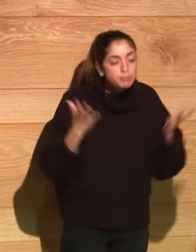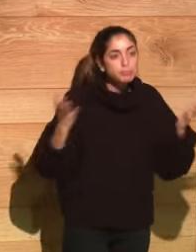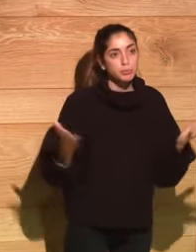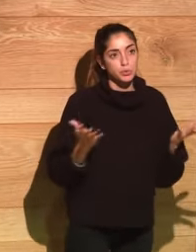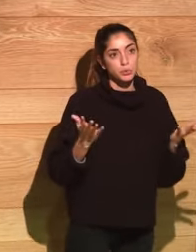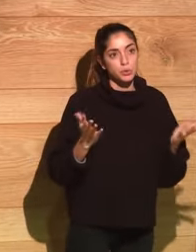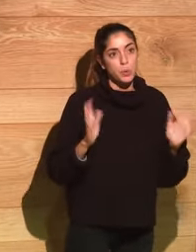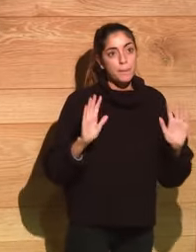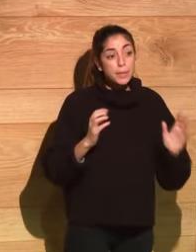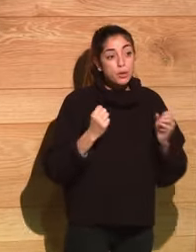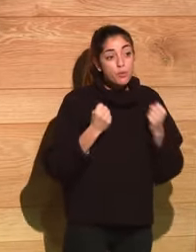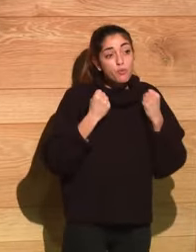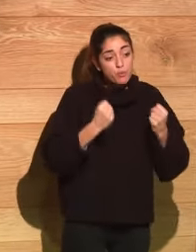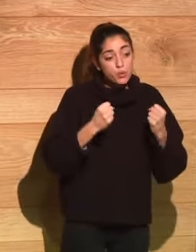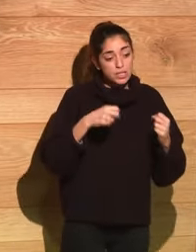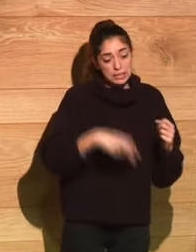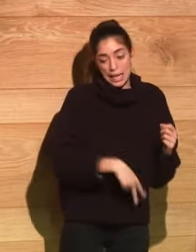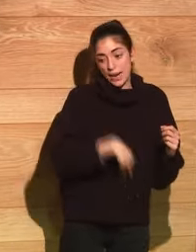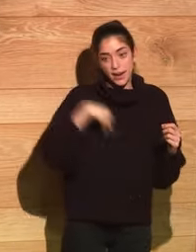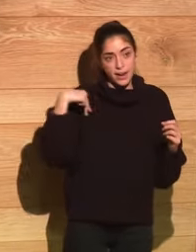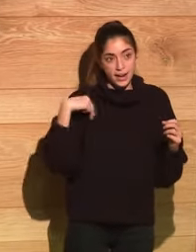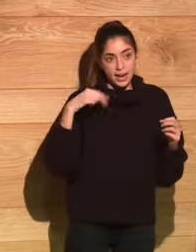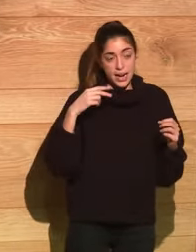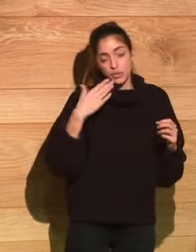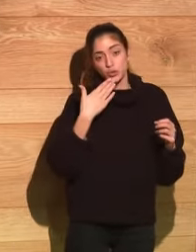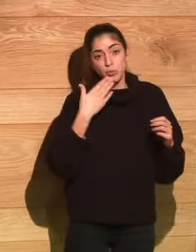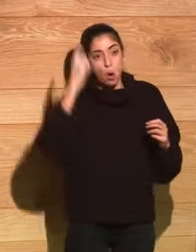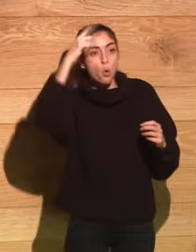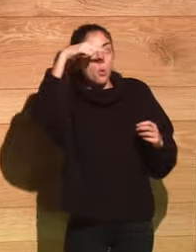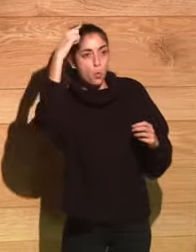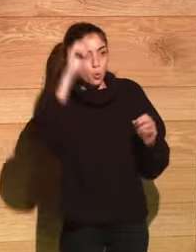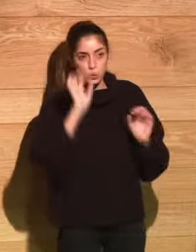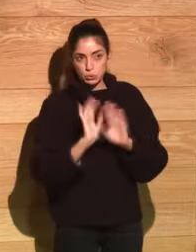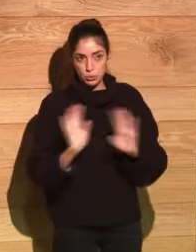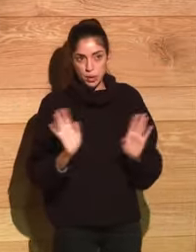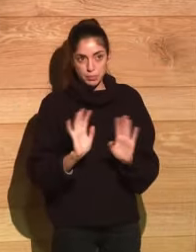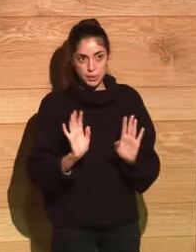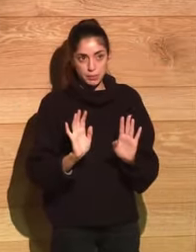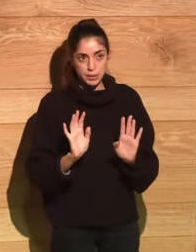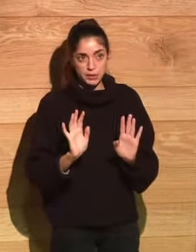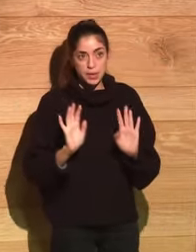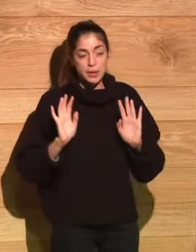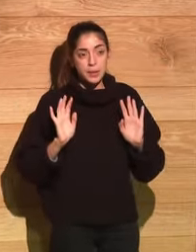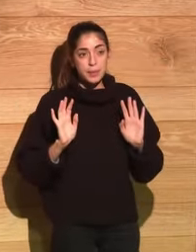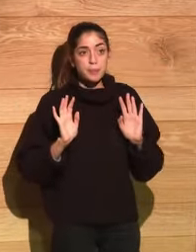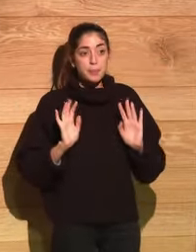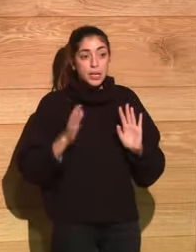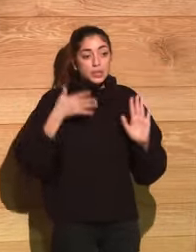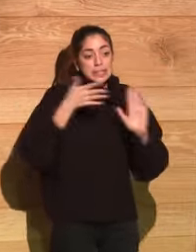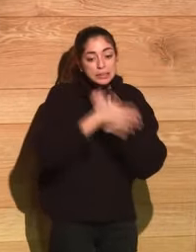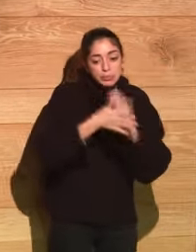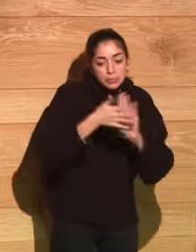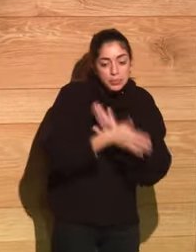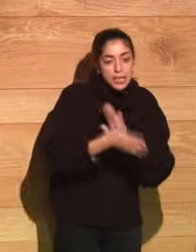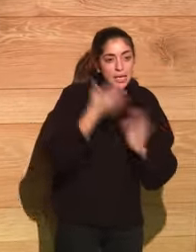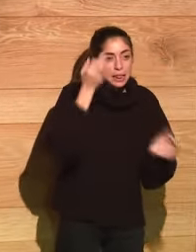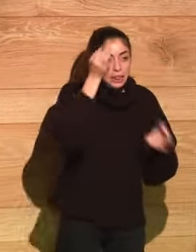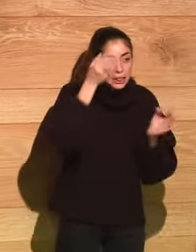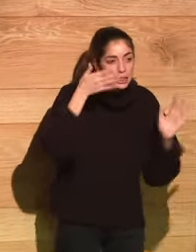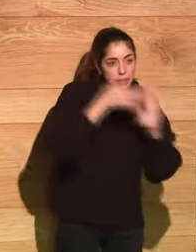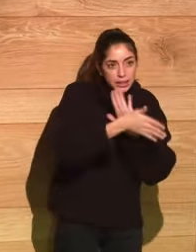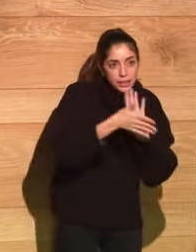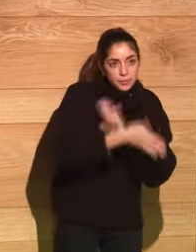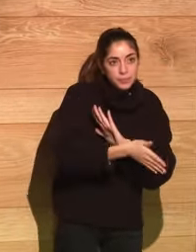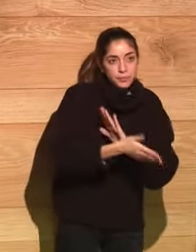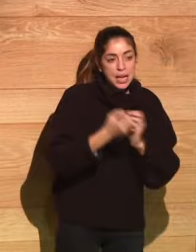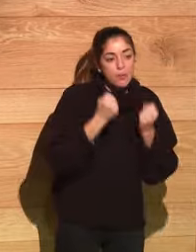fuerza generalmente está conducida culturalmente y generalmente se explica o se define de alguna forma, no la fuerza, no